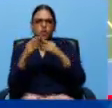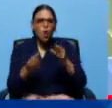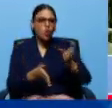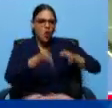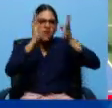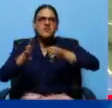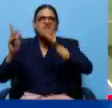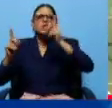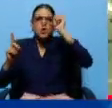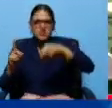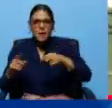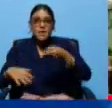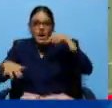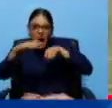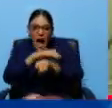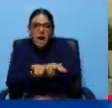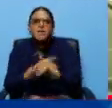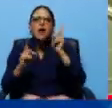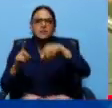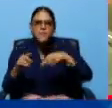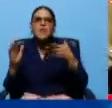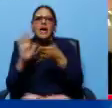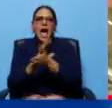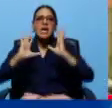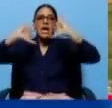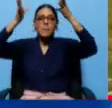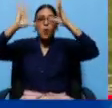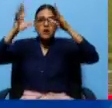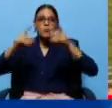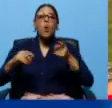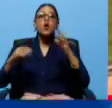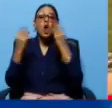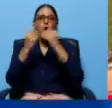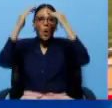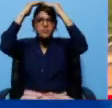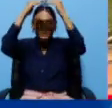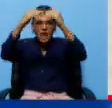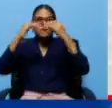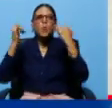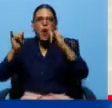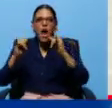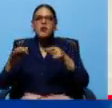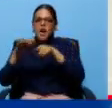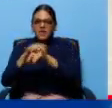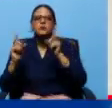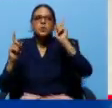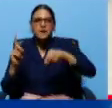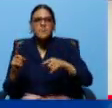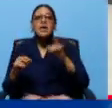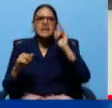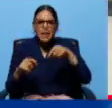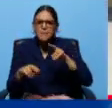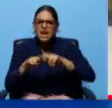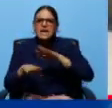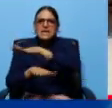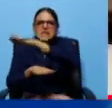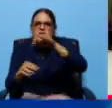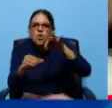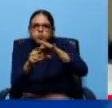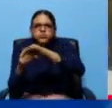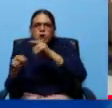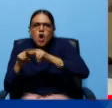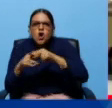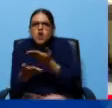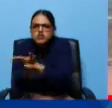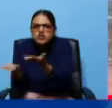¿sí? Debajo de las gradas tenemos una cancha de voleibol techada y de aquel lado tenemos a los más chiquitos,